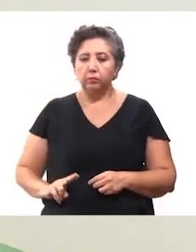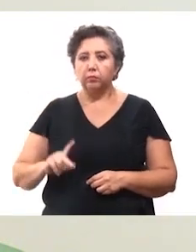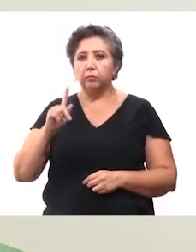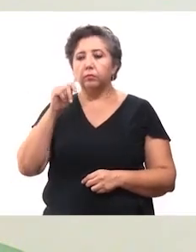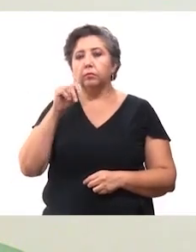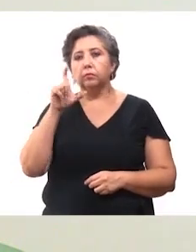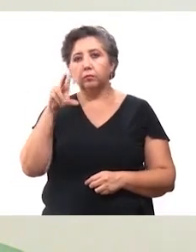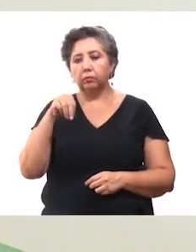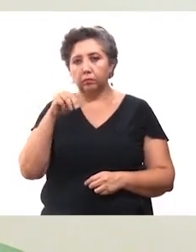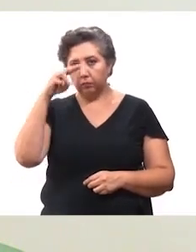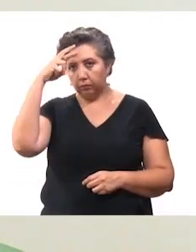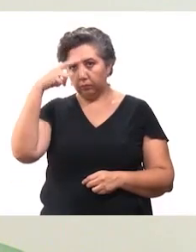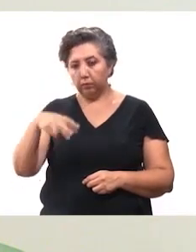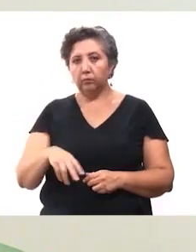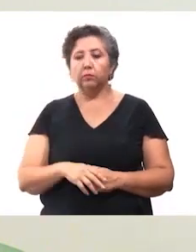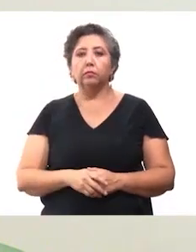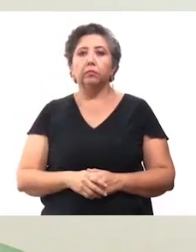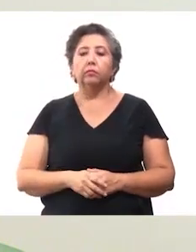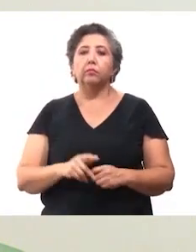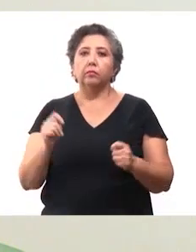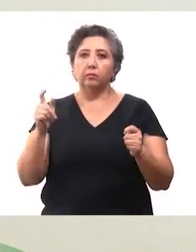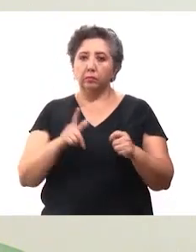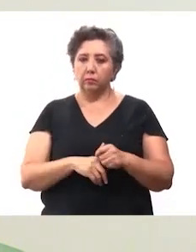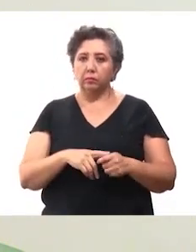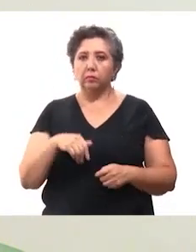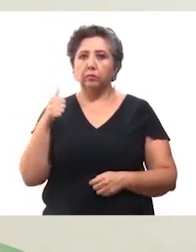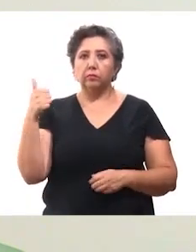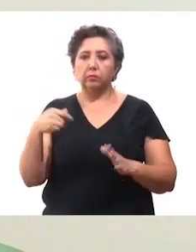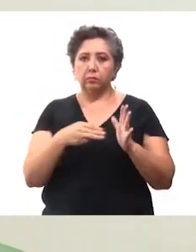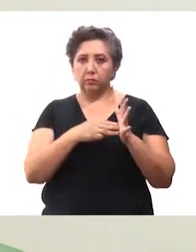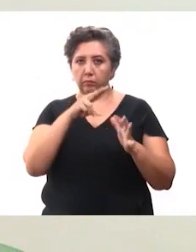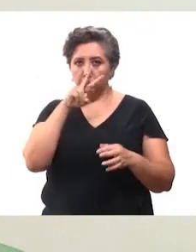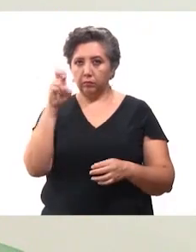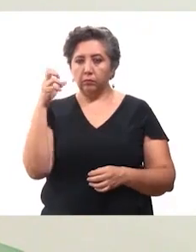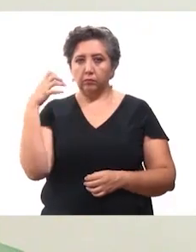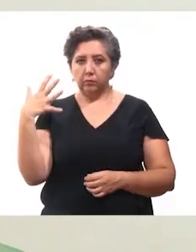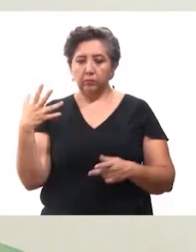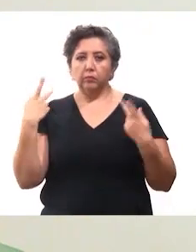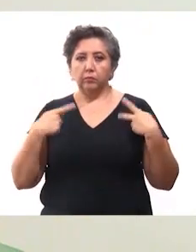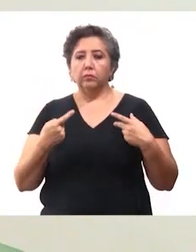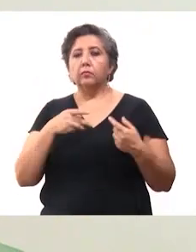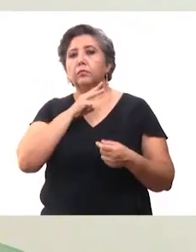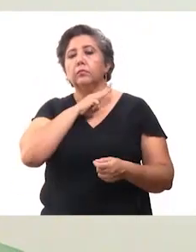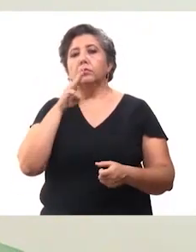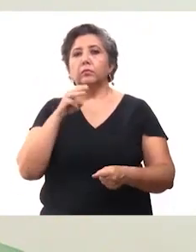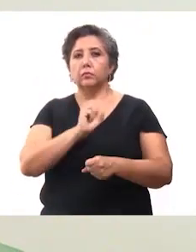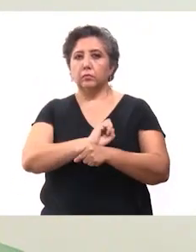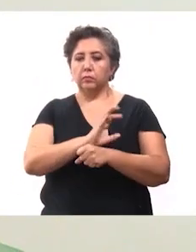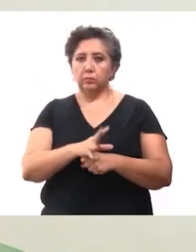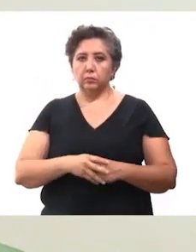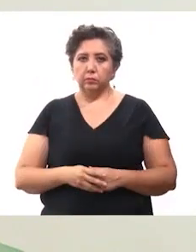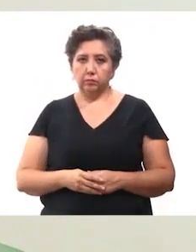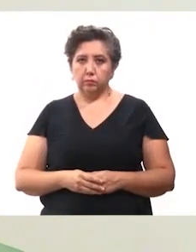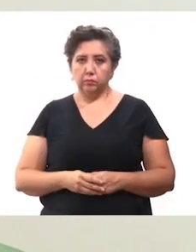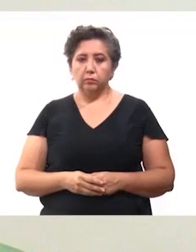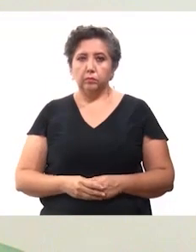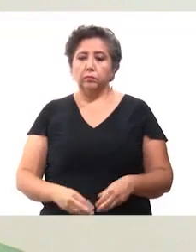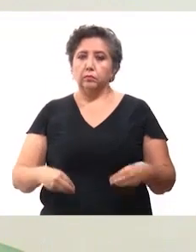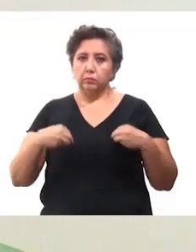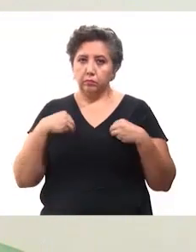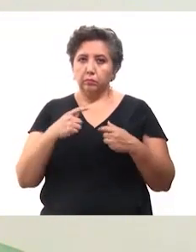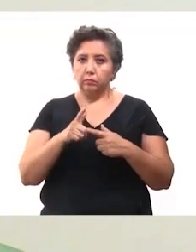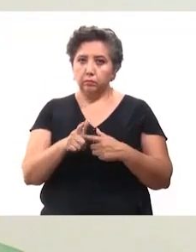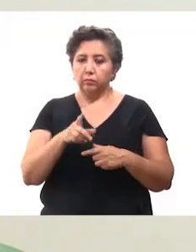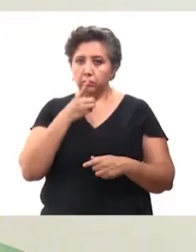de Tlalpan, Ciudad de México. En total, son 6.205 las personas fallecidas a causa del coronavirus. De los